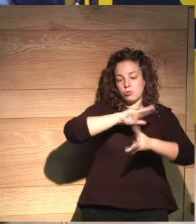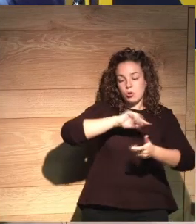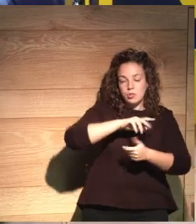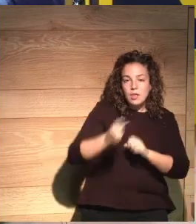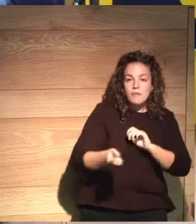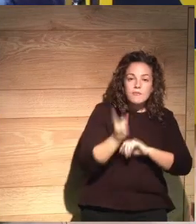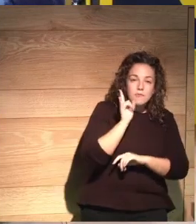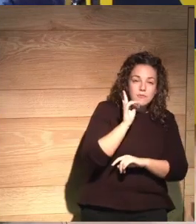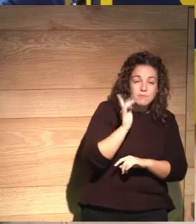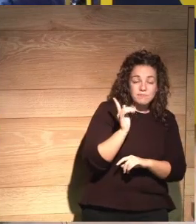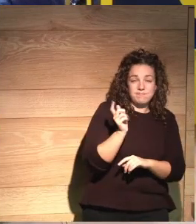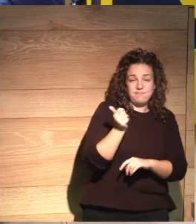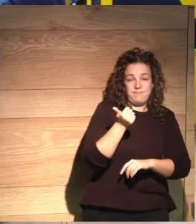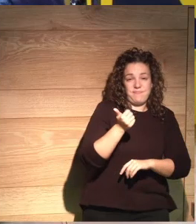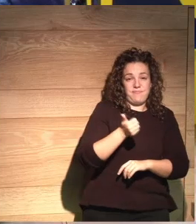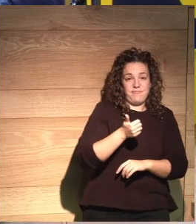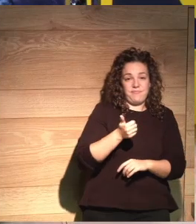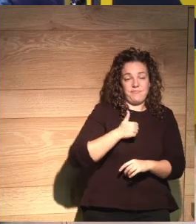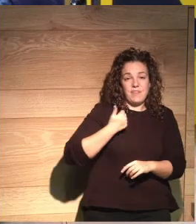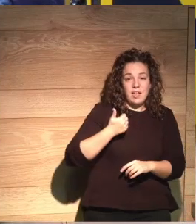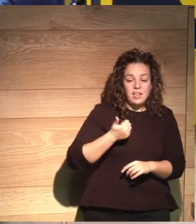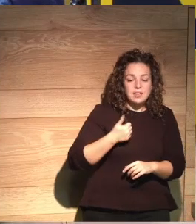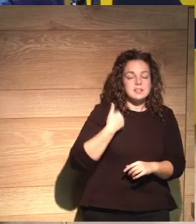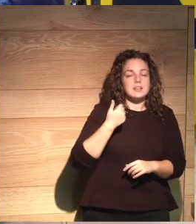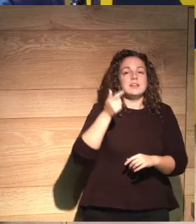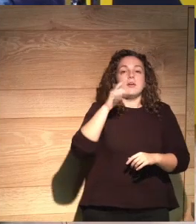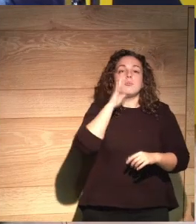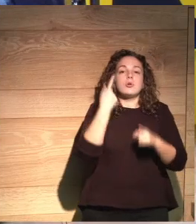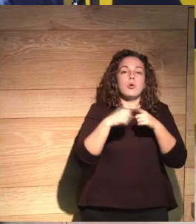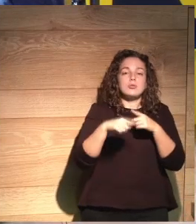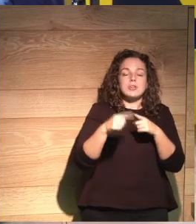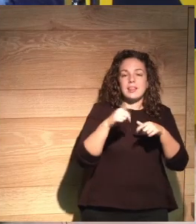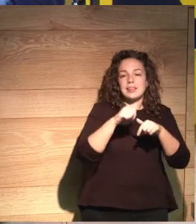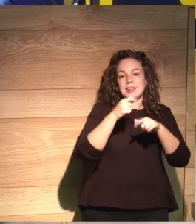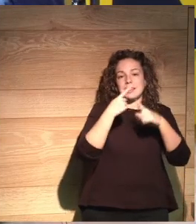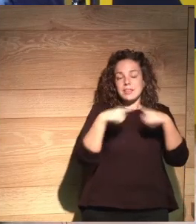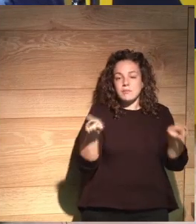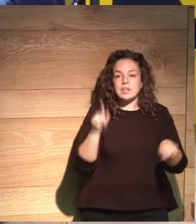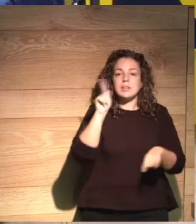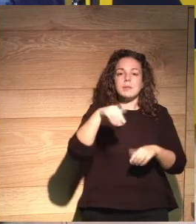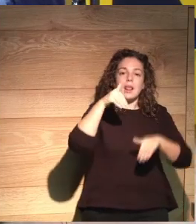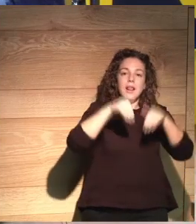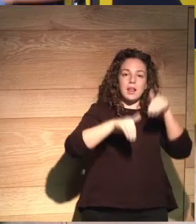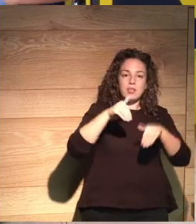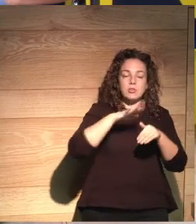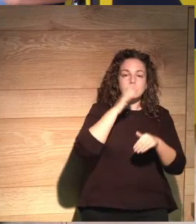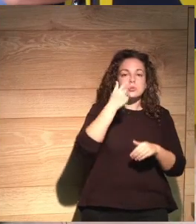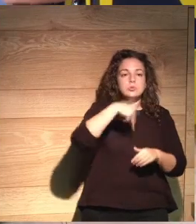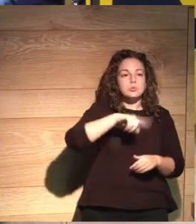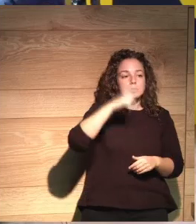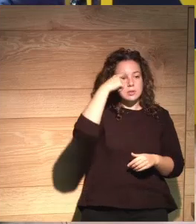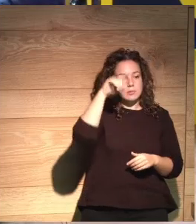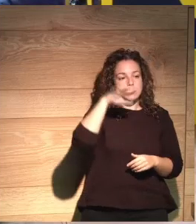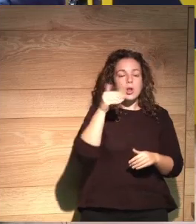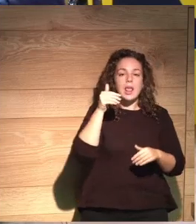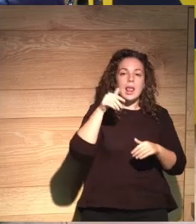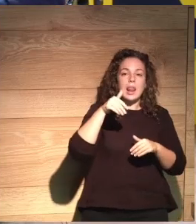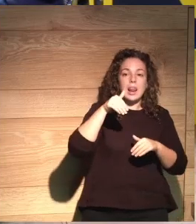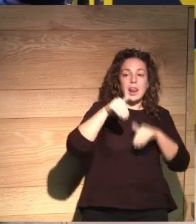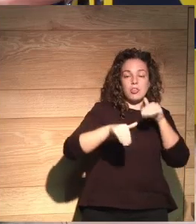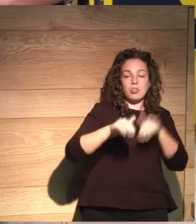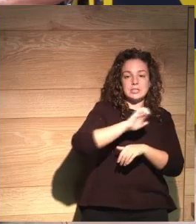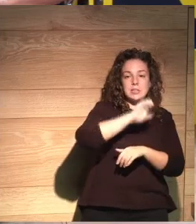la gente para que hagan hacer cosas diferentes las elecciones sabemos en los eeuu